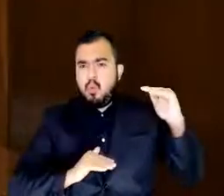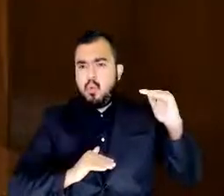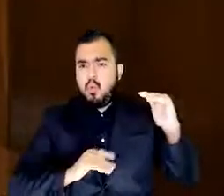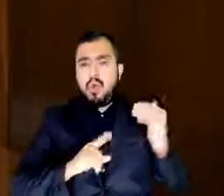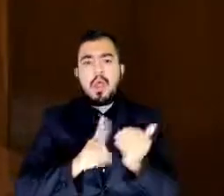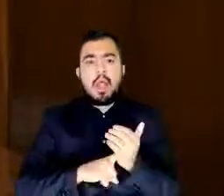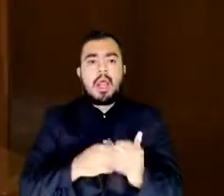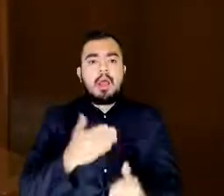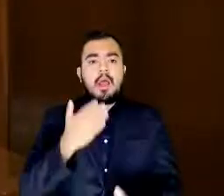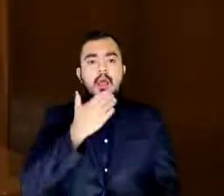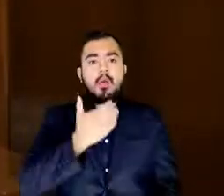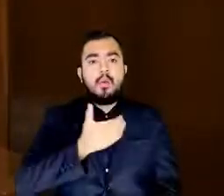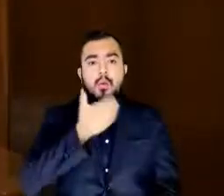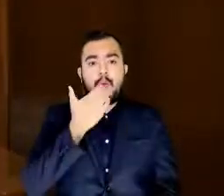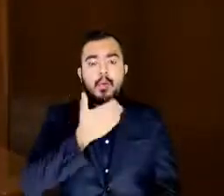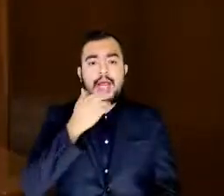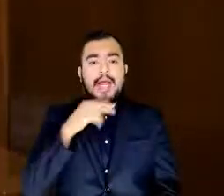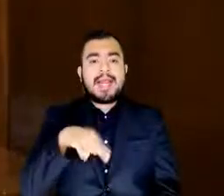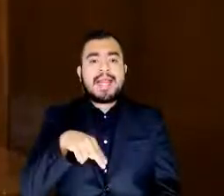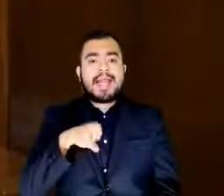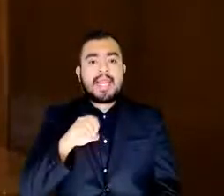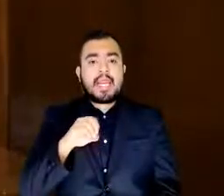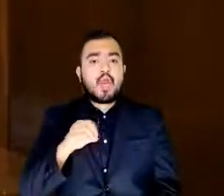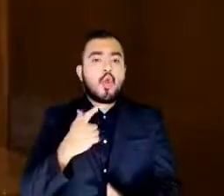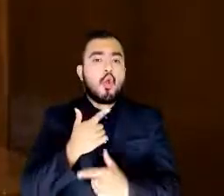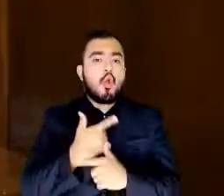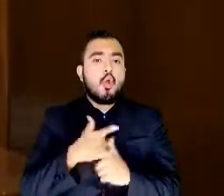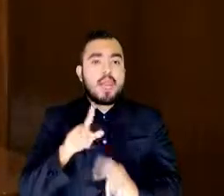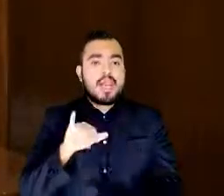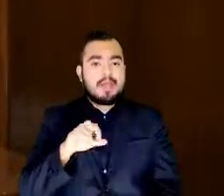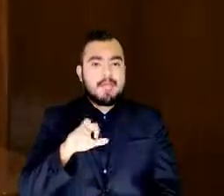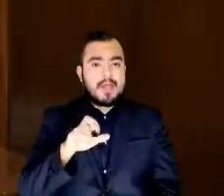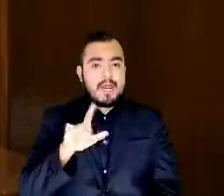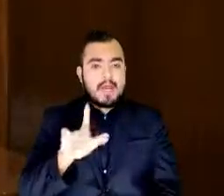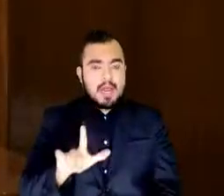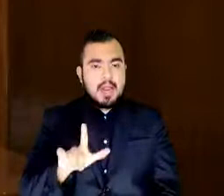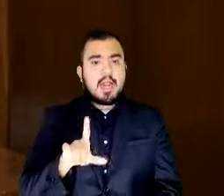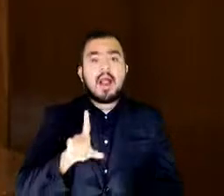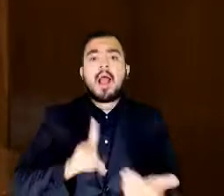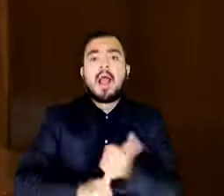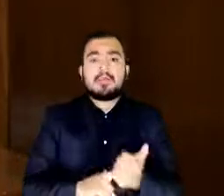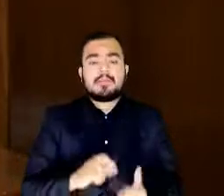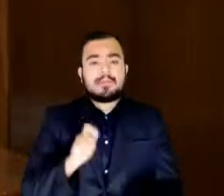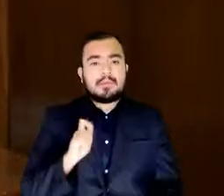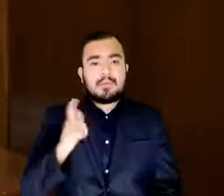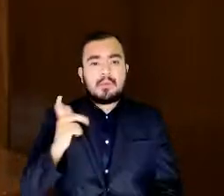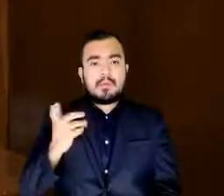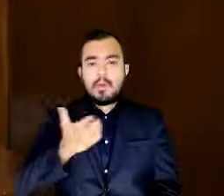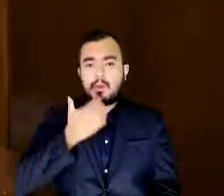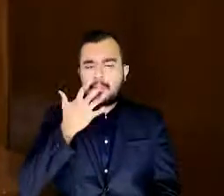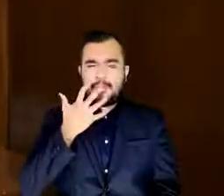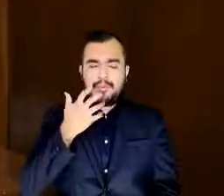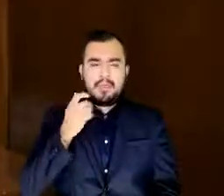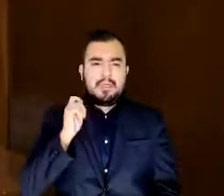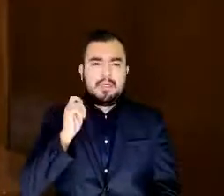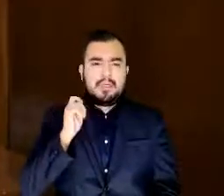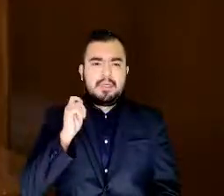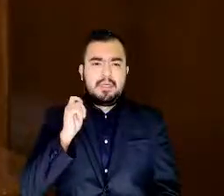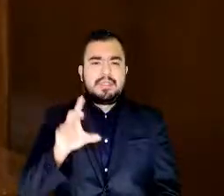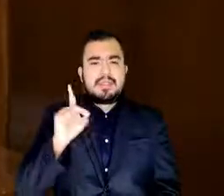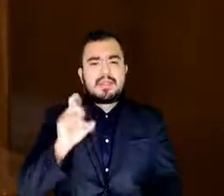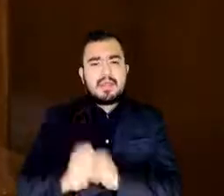régimen neoliberal. De ese tamaño es la inequidad que se perpetuó durante 5 sexenios,